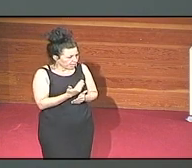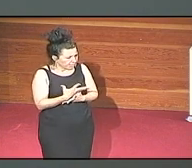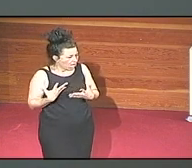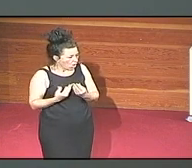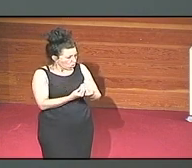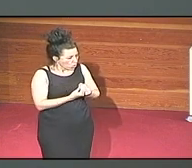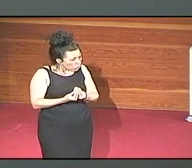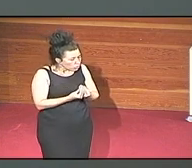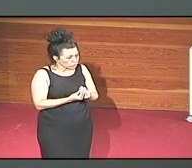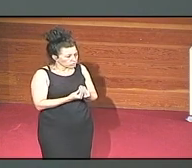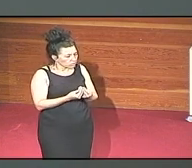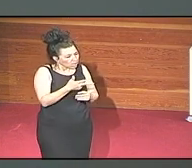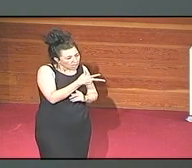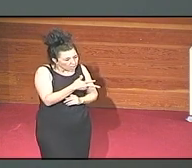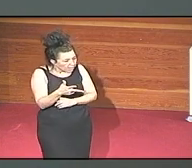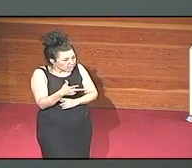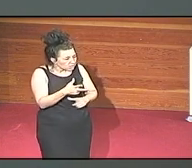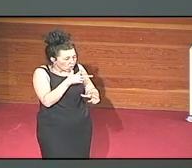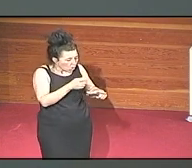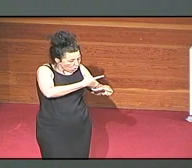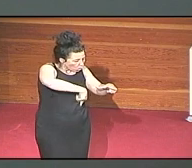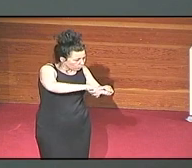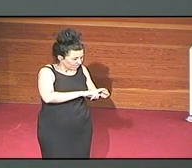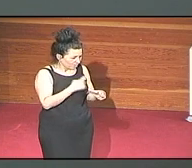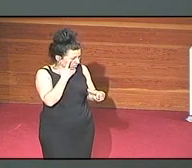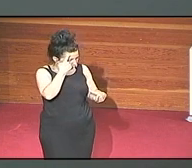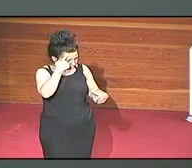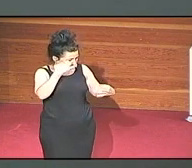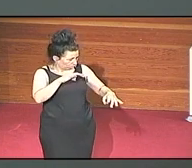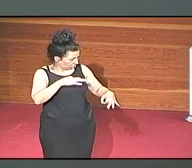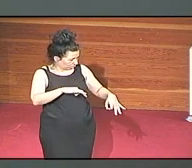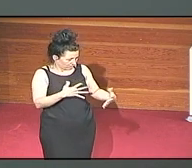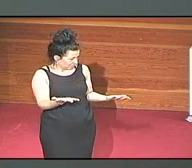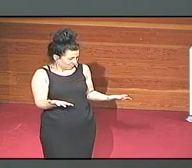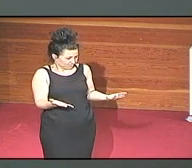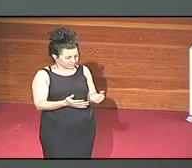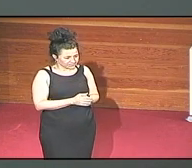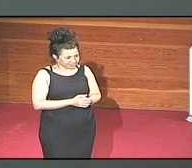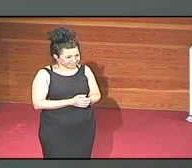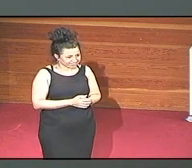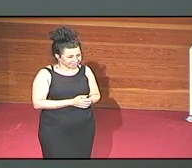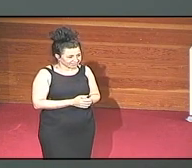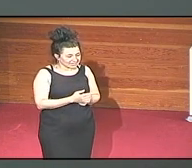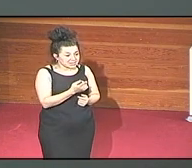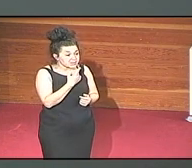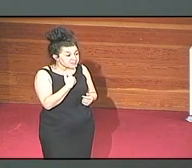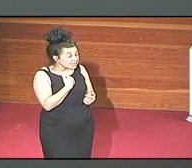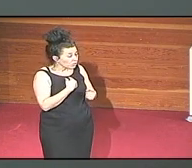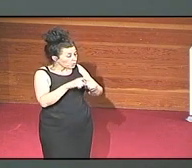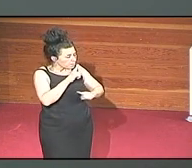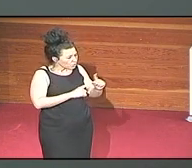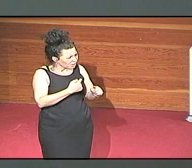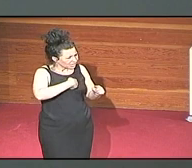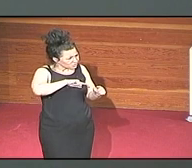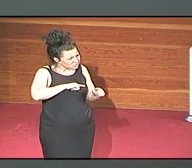grabando los en pozos y demás y no te estás enterando de lo que está pasando me dijo que el problema que tenían ellos no era de